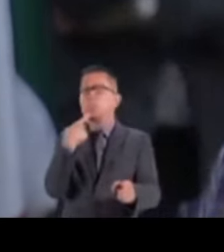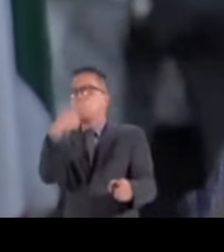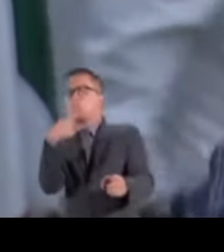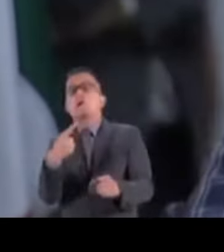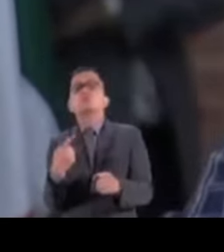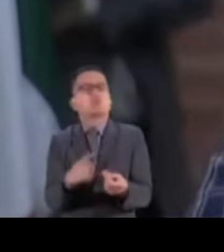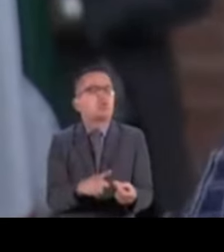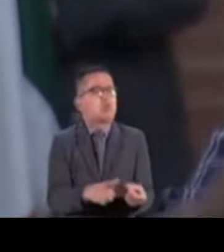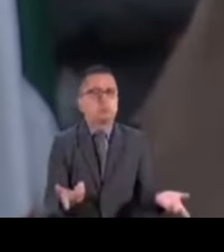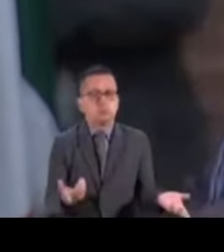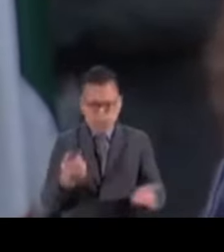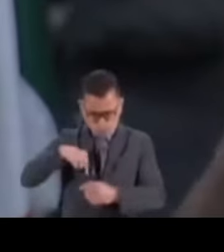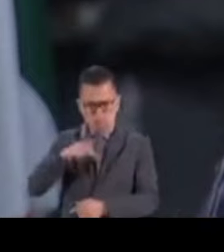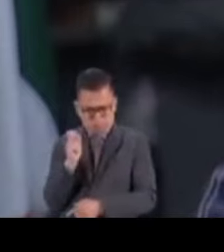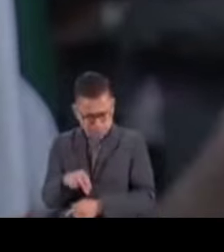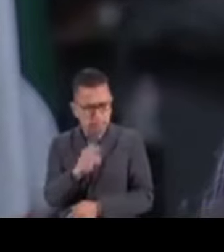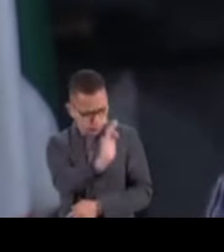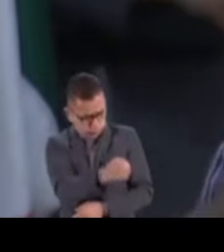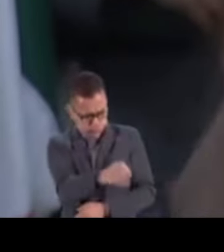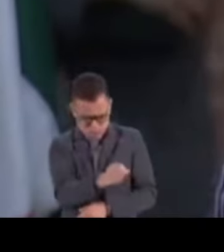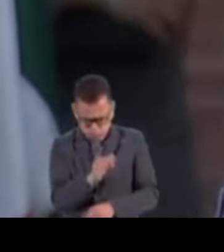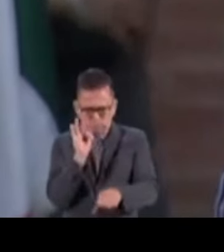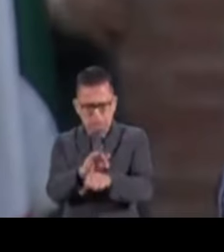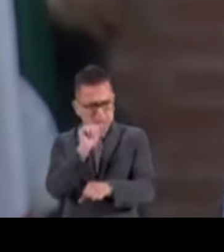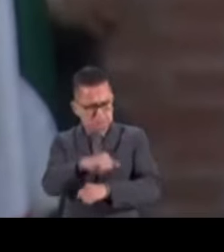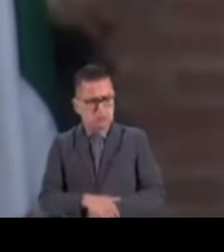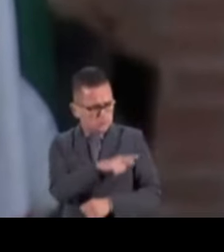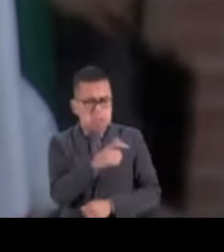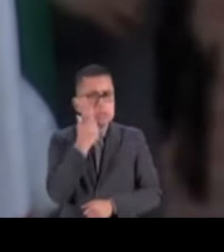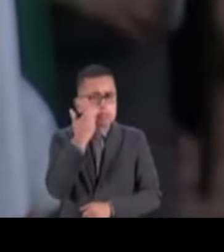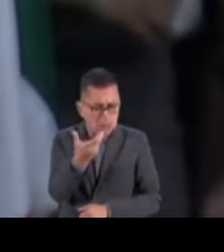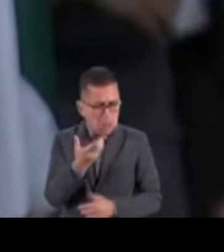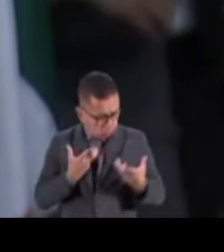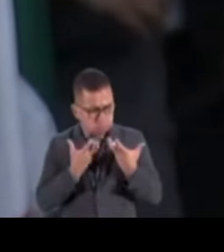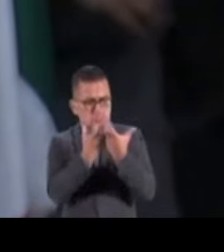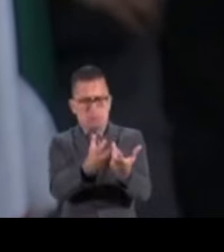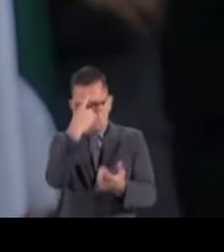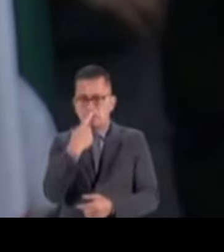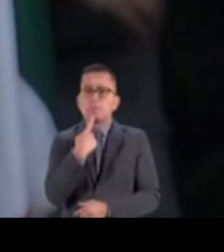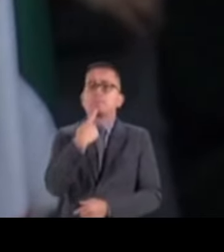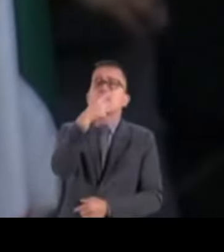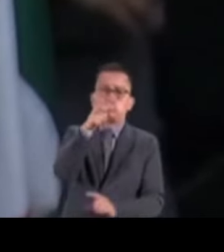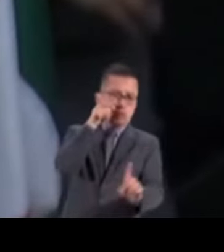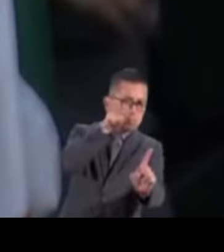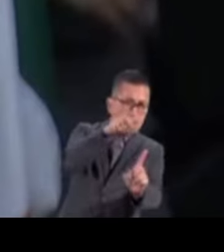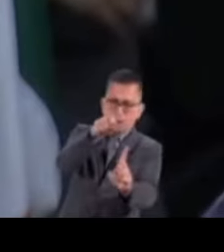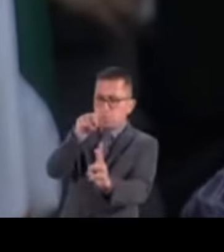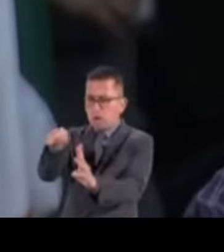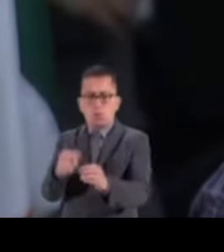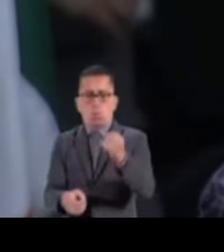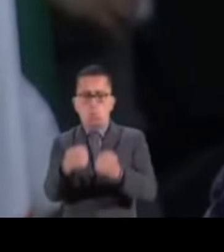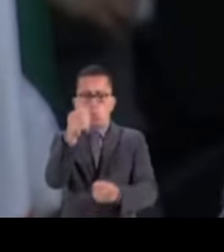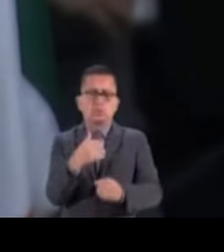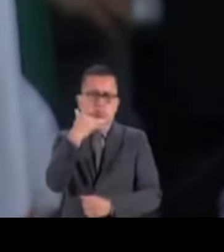e inmediatamente, el día que quieran, el PAN acompaña las denuncias individualmente consideradas contra